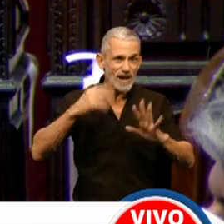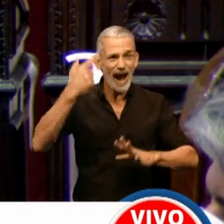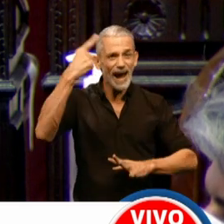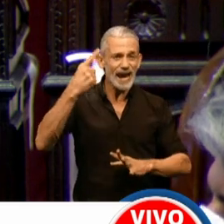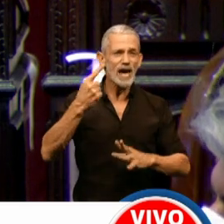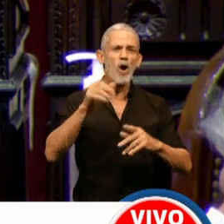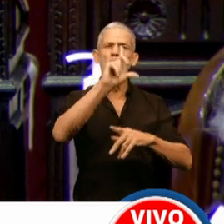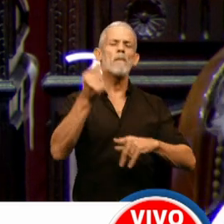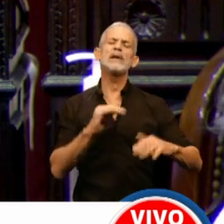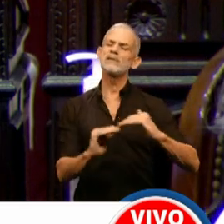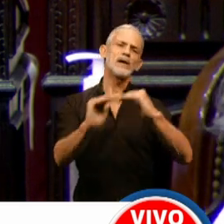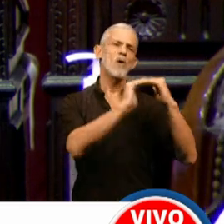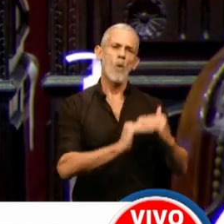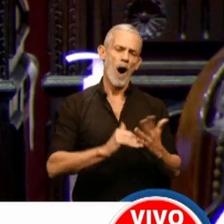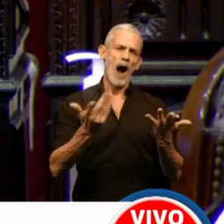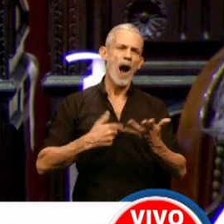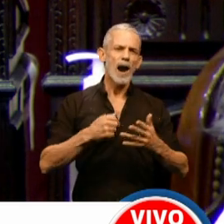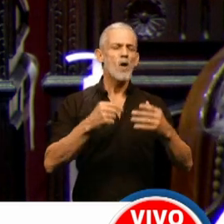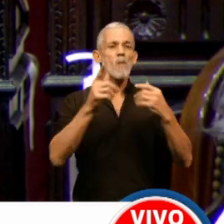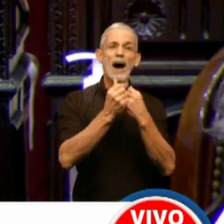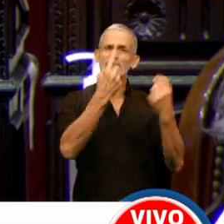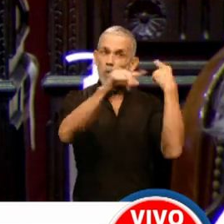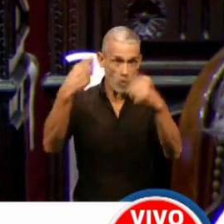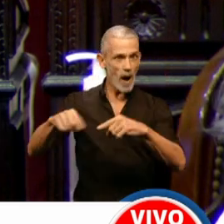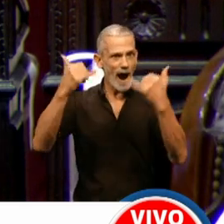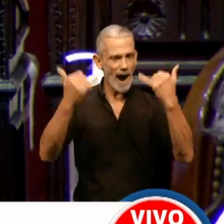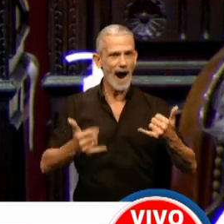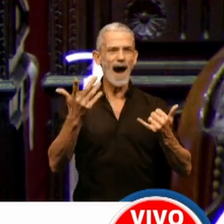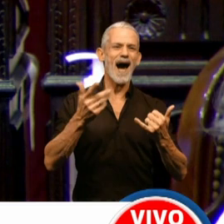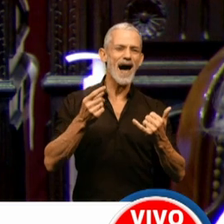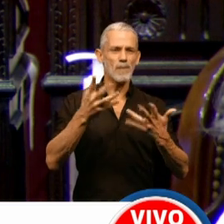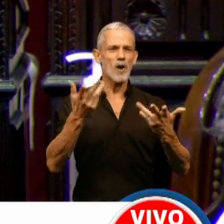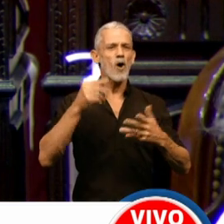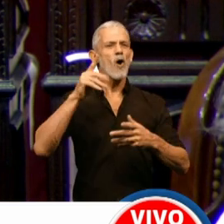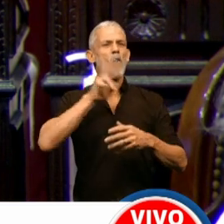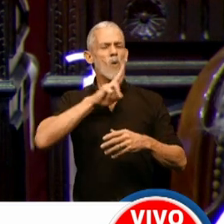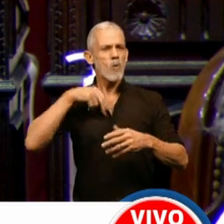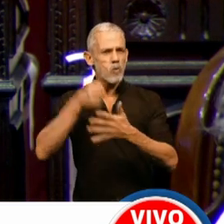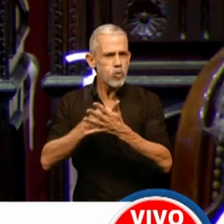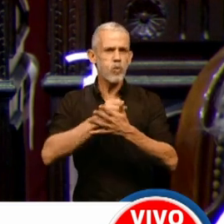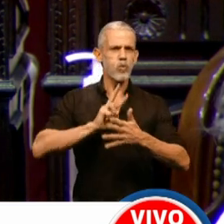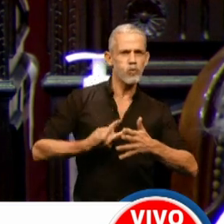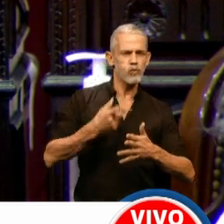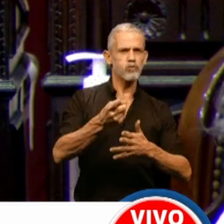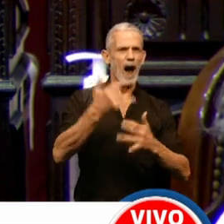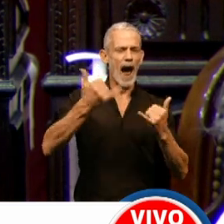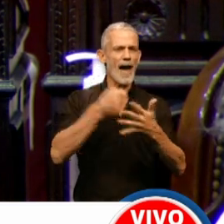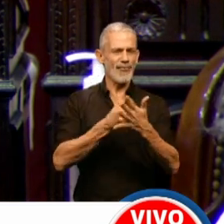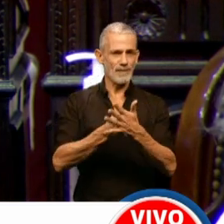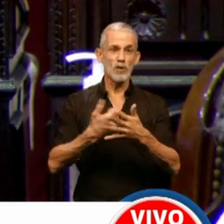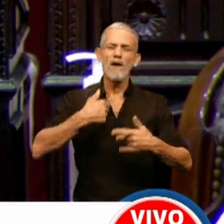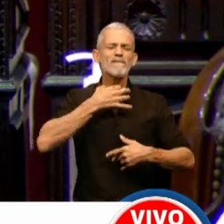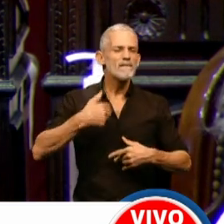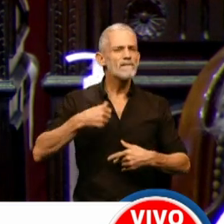país igualitario en un país diverso en un país trans feminista y porque quiero un país